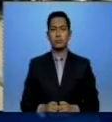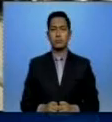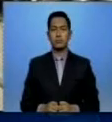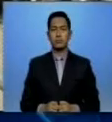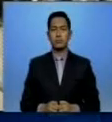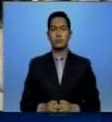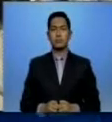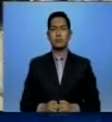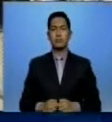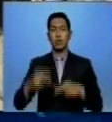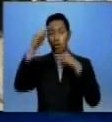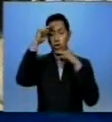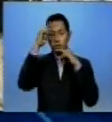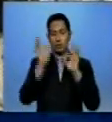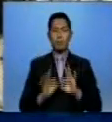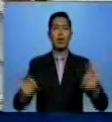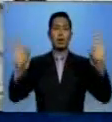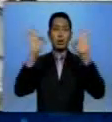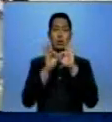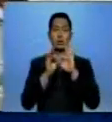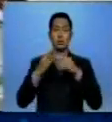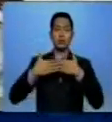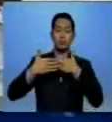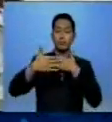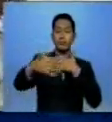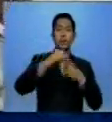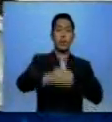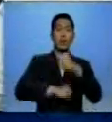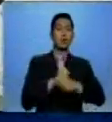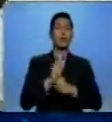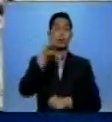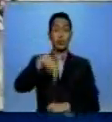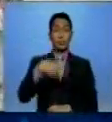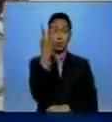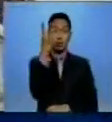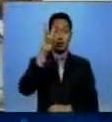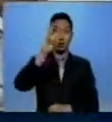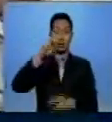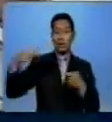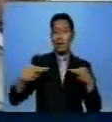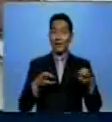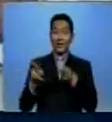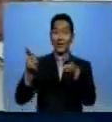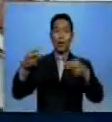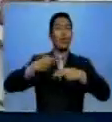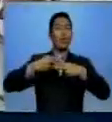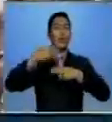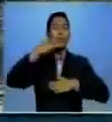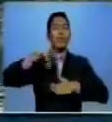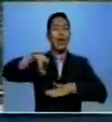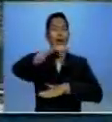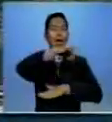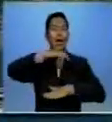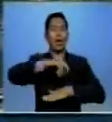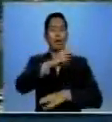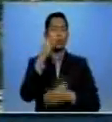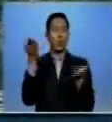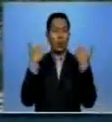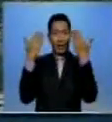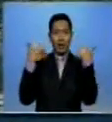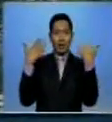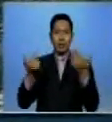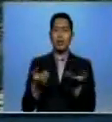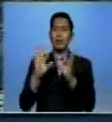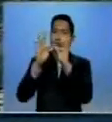Y una importante noticia, durante el 2016 continuará la recuperación del estero salado de Guayaquil. Así lo anunció el ministro de